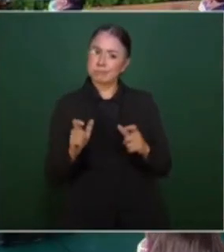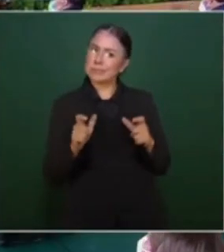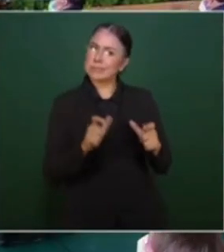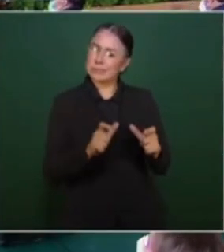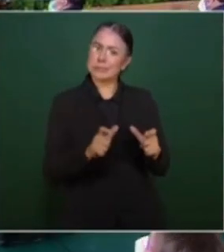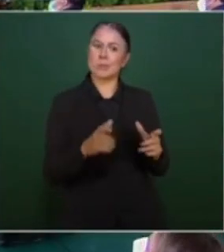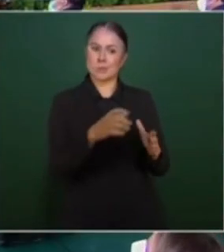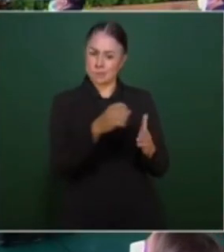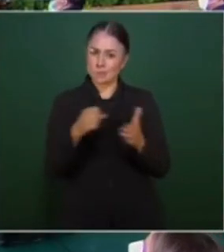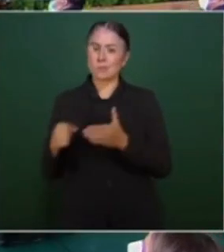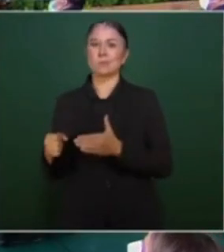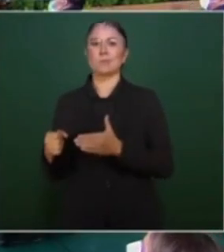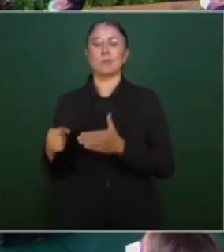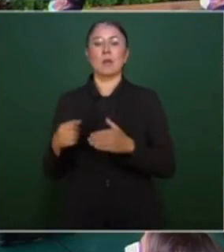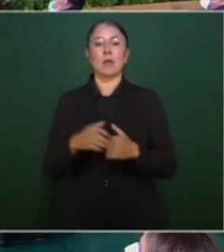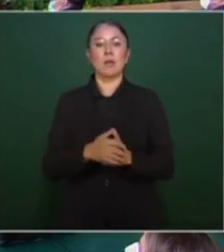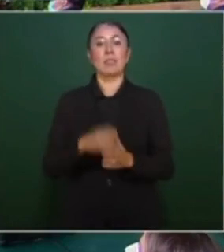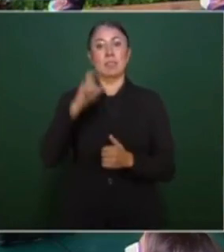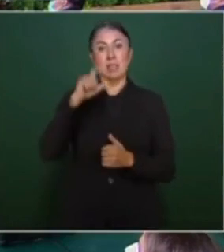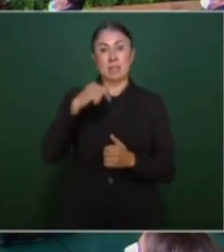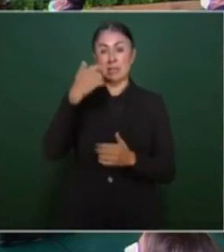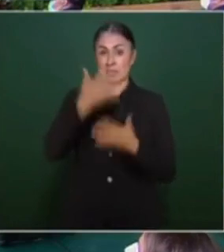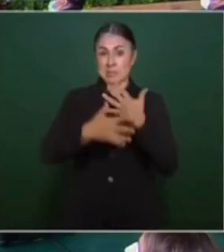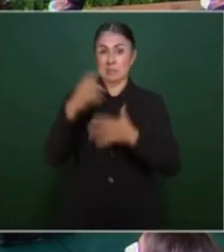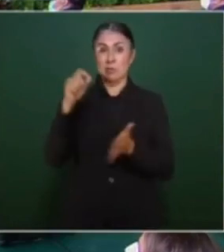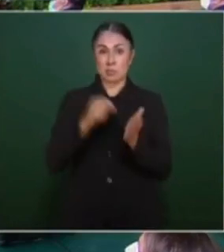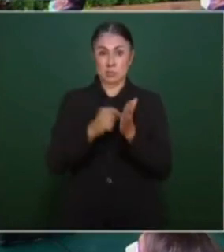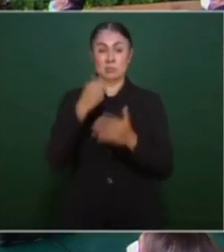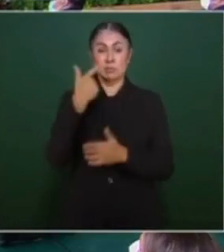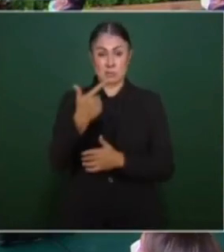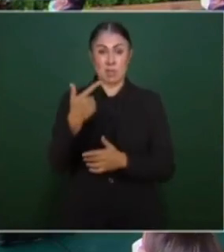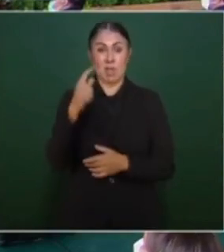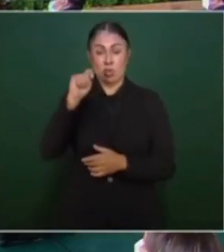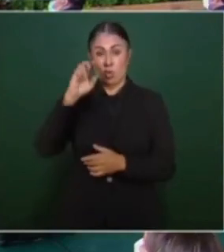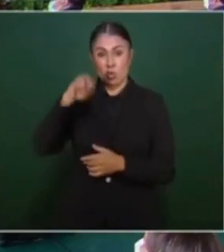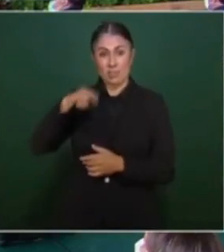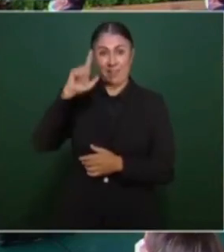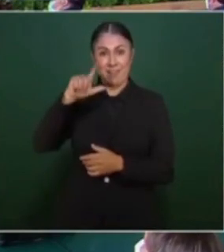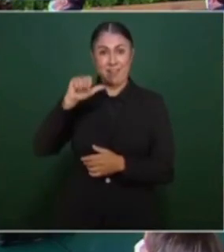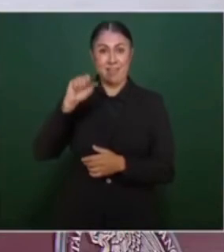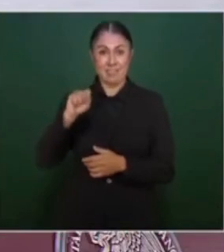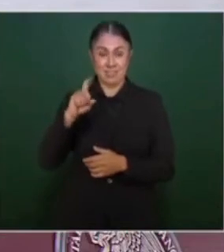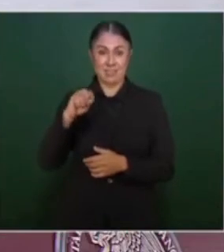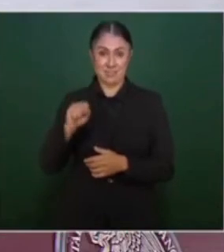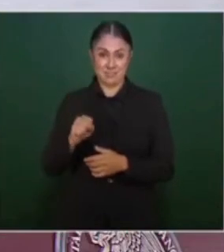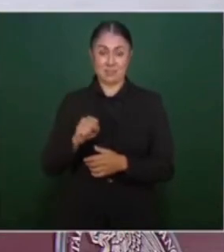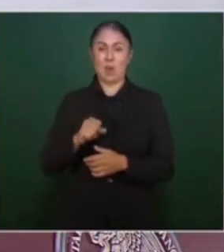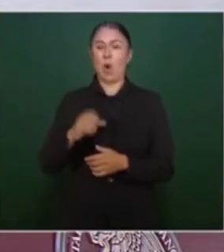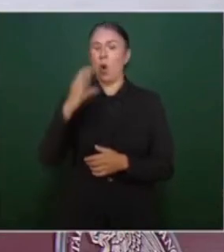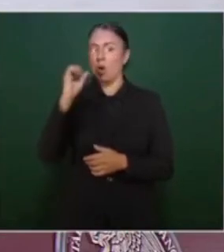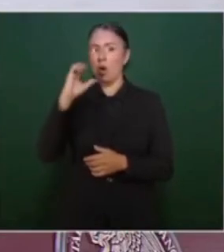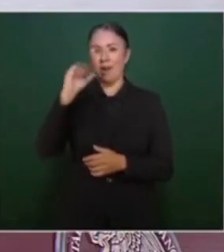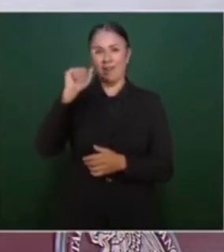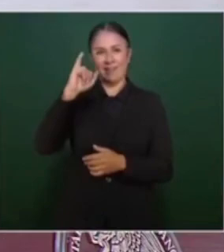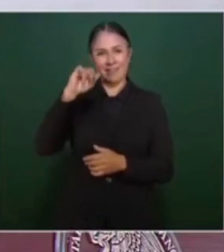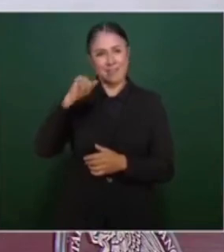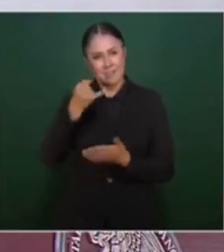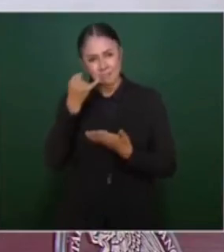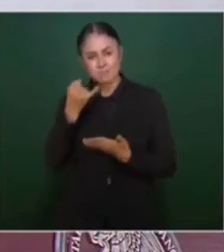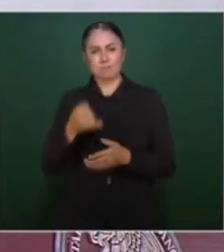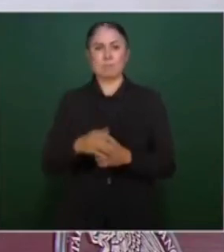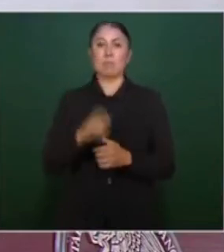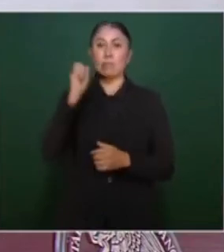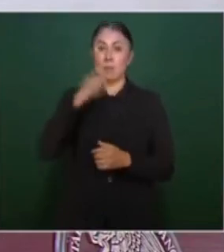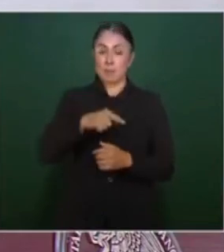5,7 toneladas de cocaína, 332 kilogramos de goma de opio, 150